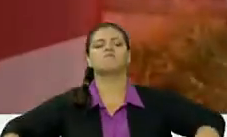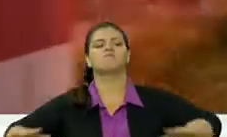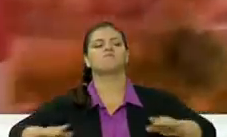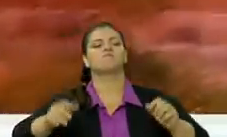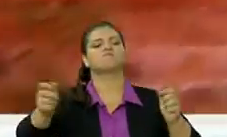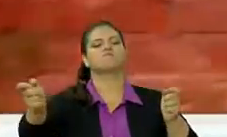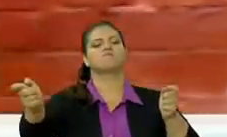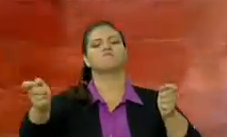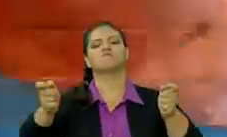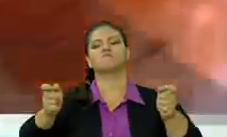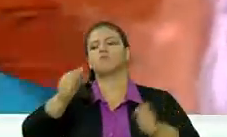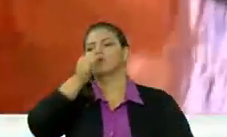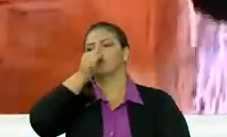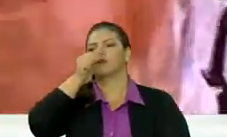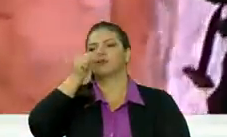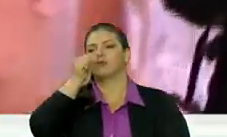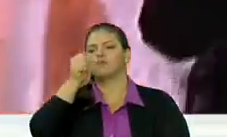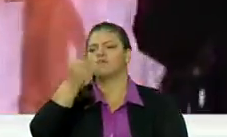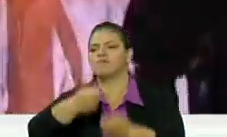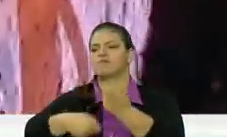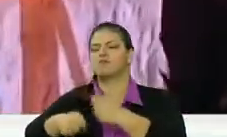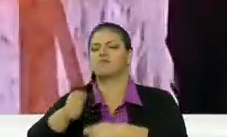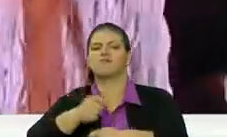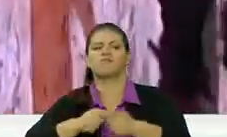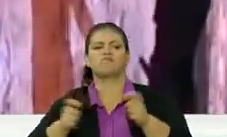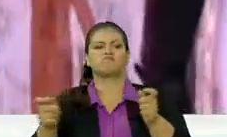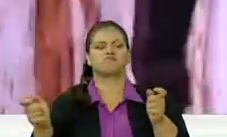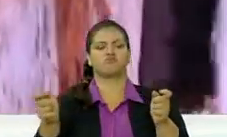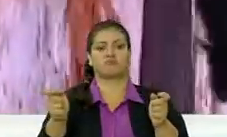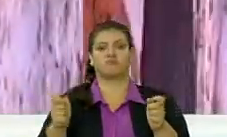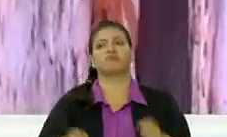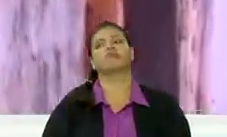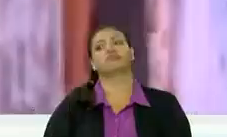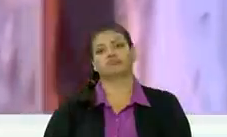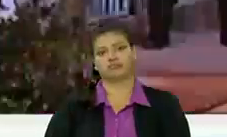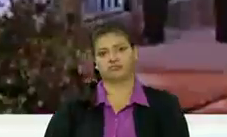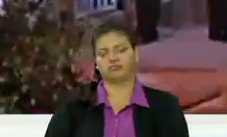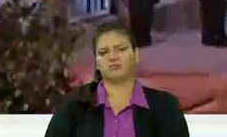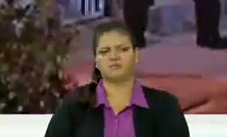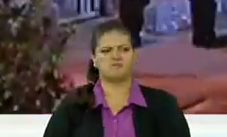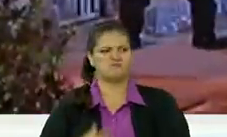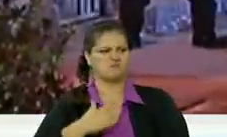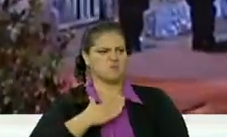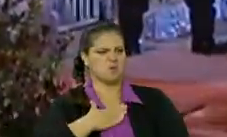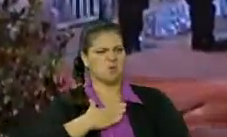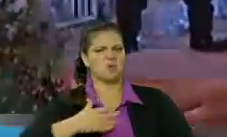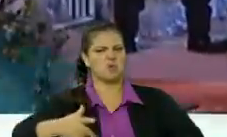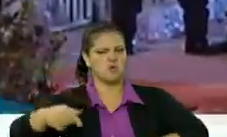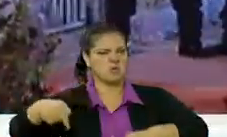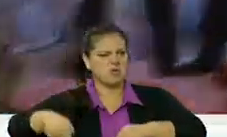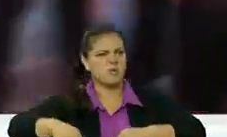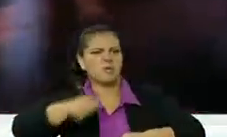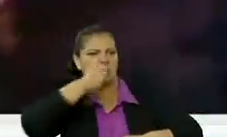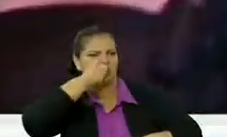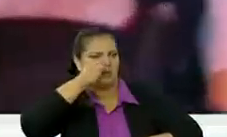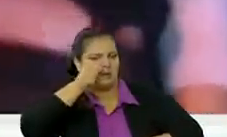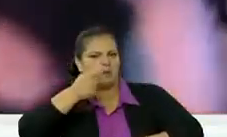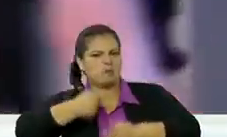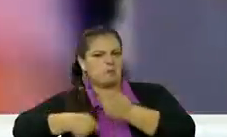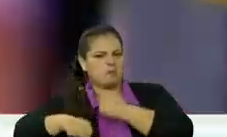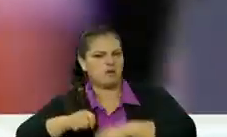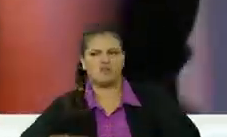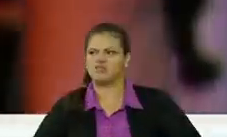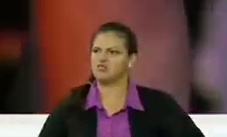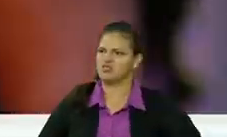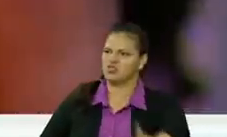que en el inmueble en cuyo portal se produjo el crimen se encontró sustancias estupefacientes y los